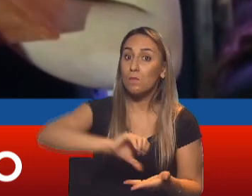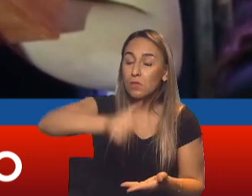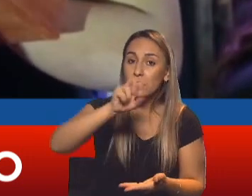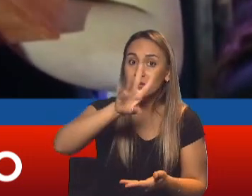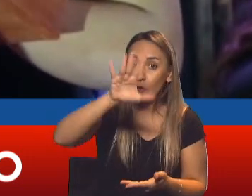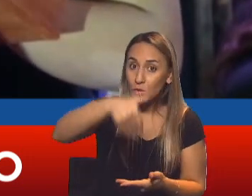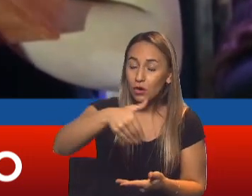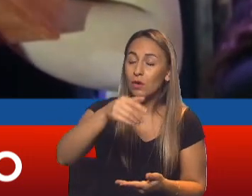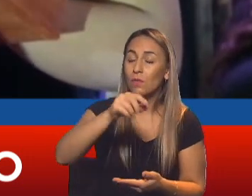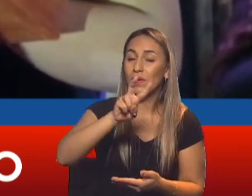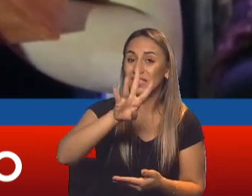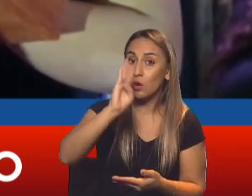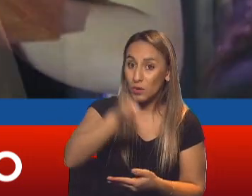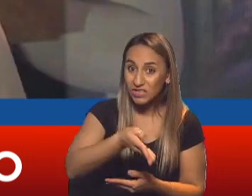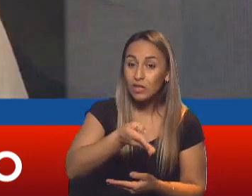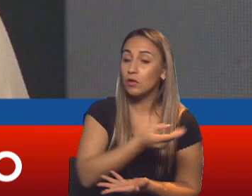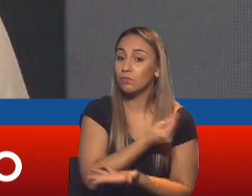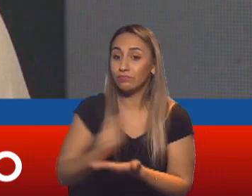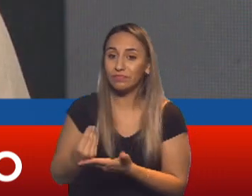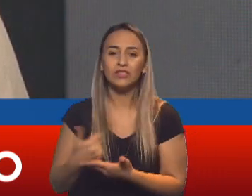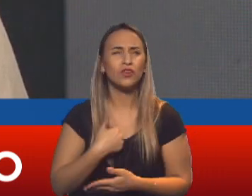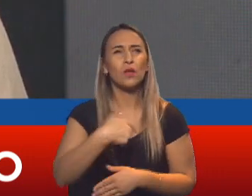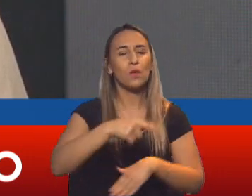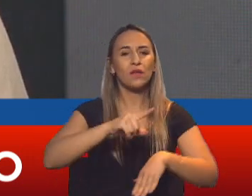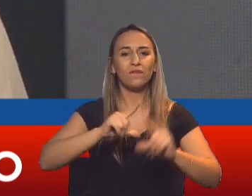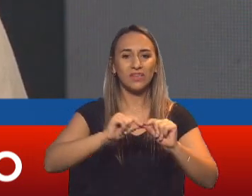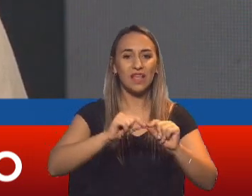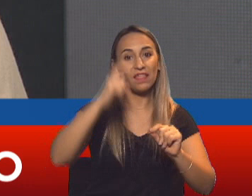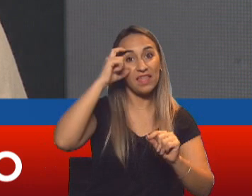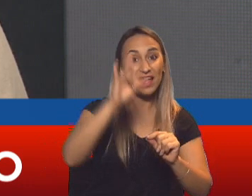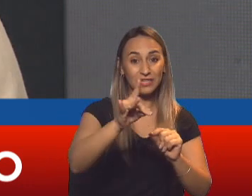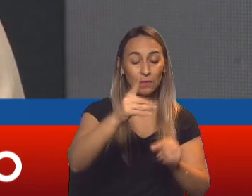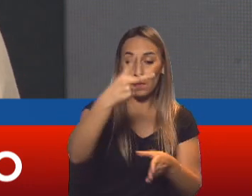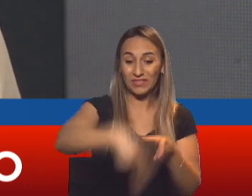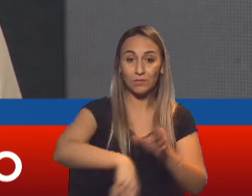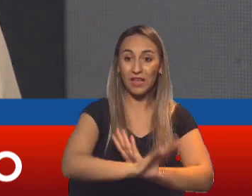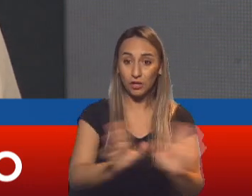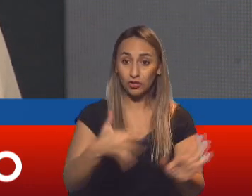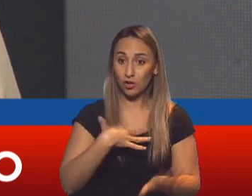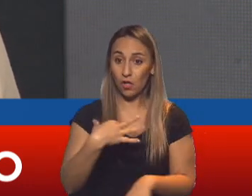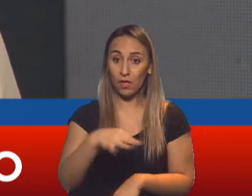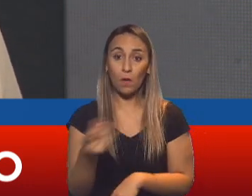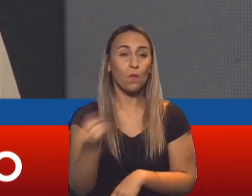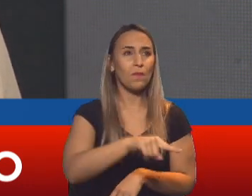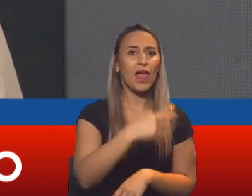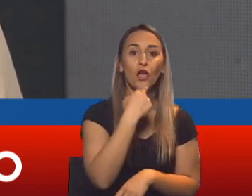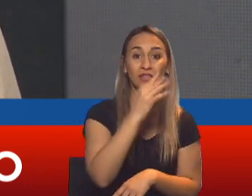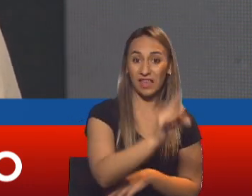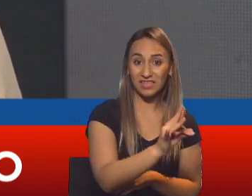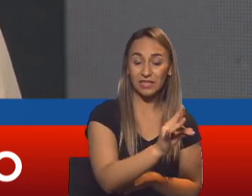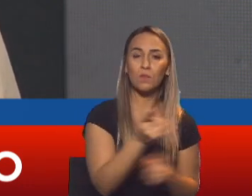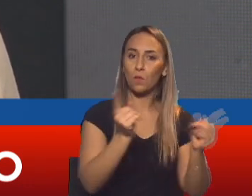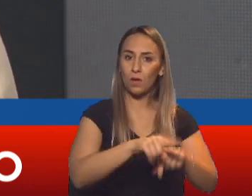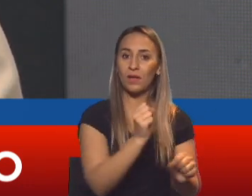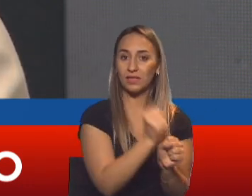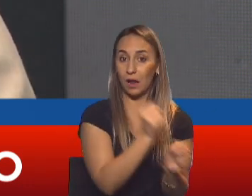votos. A mí se me vencía el mandato de diputado provincial el 10 de diciembre, yo tenía que volver a la recolección el 11, si es que no entraba al